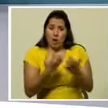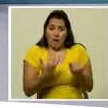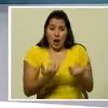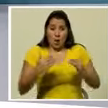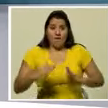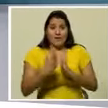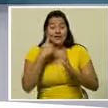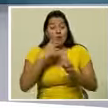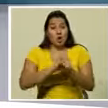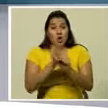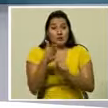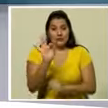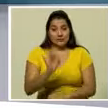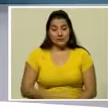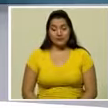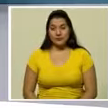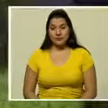la pandemia.